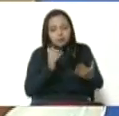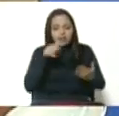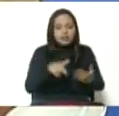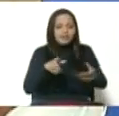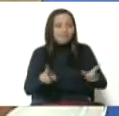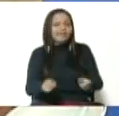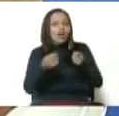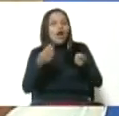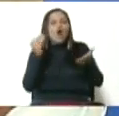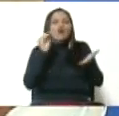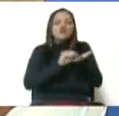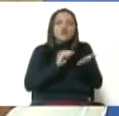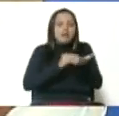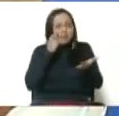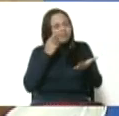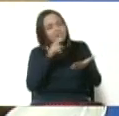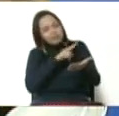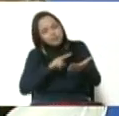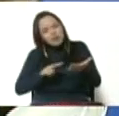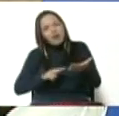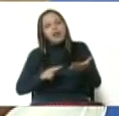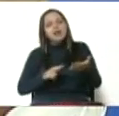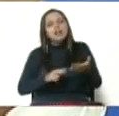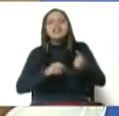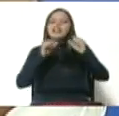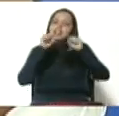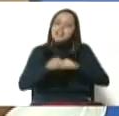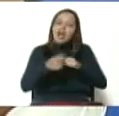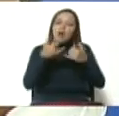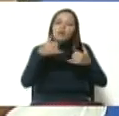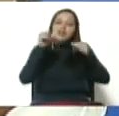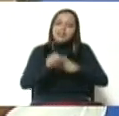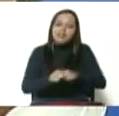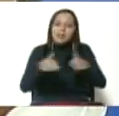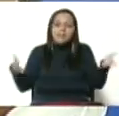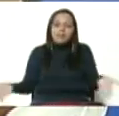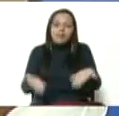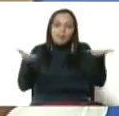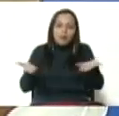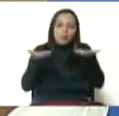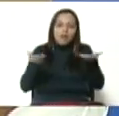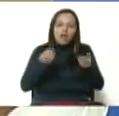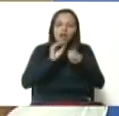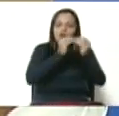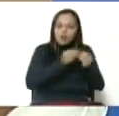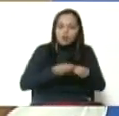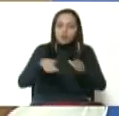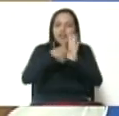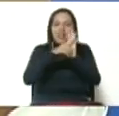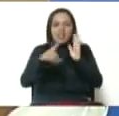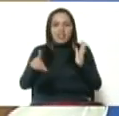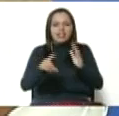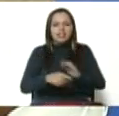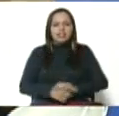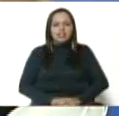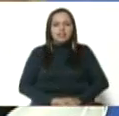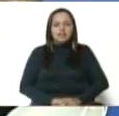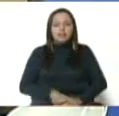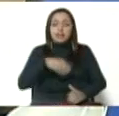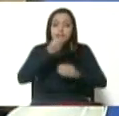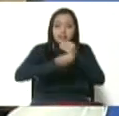recomendaciones de la OIT y desde esas recomendaciones promover un instrumento legal, una ley, para que